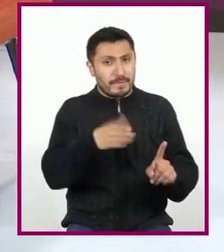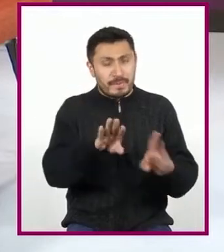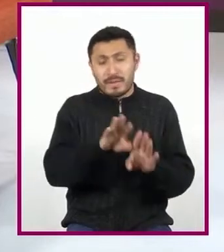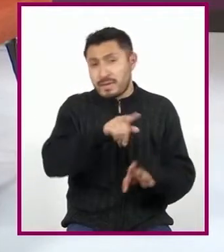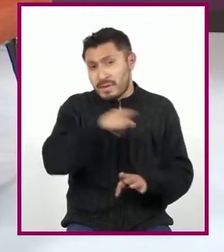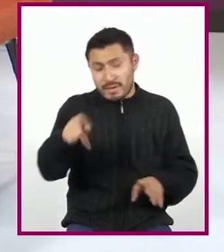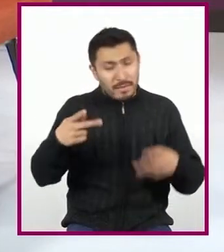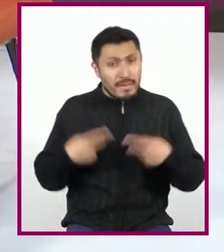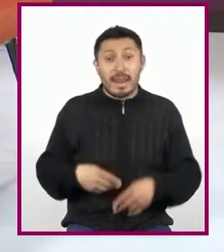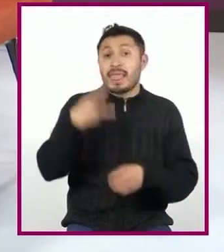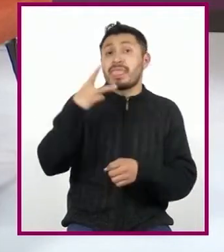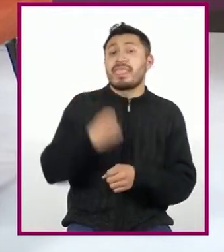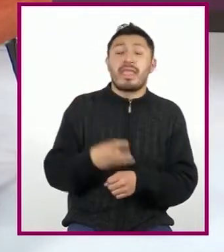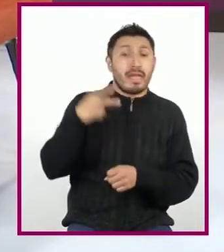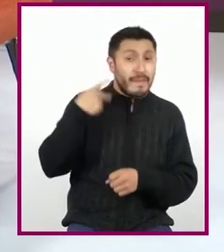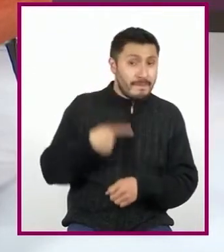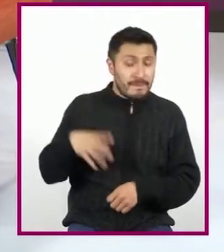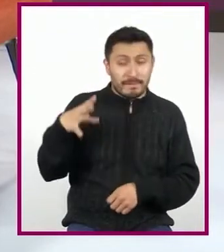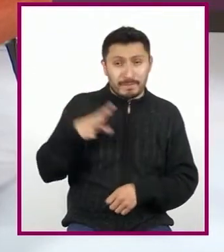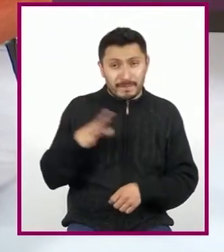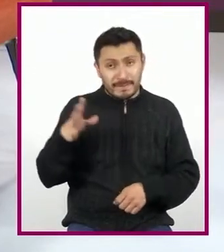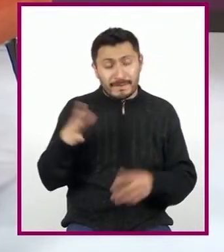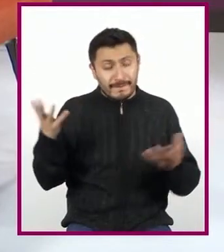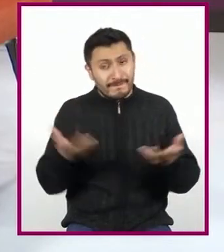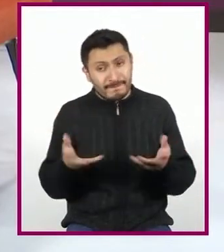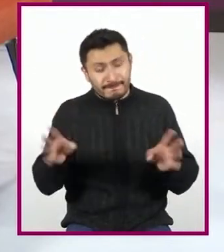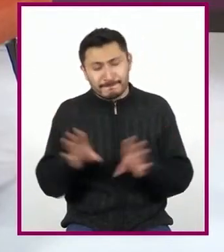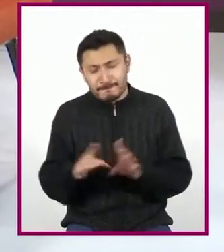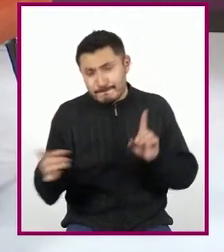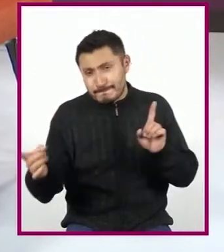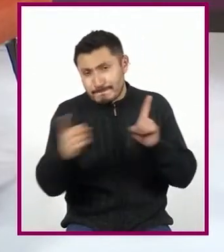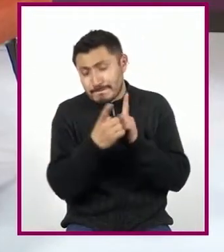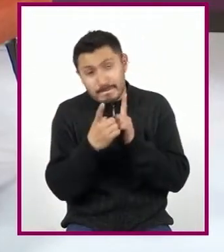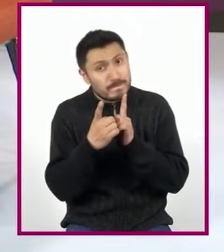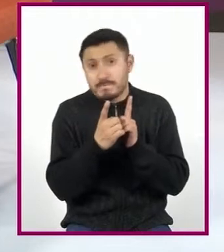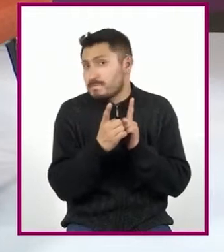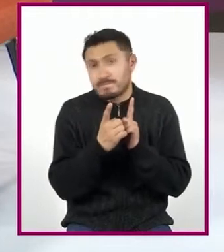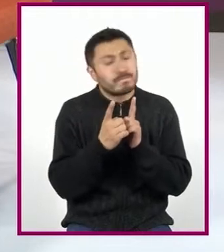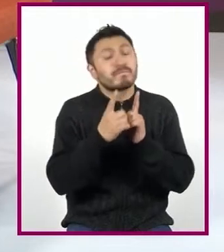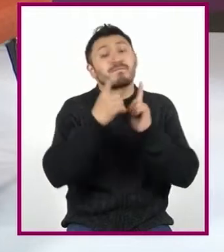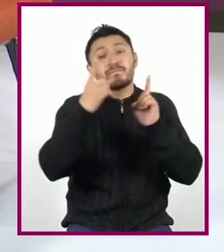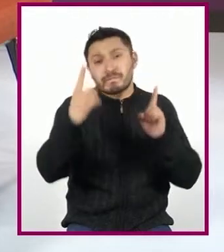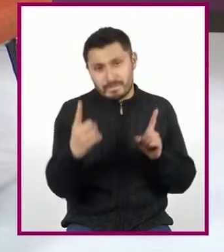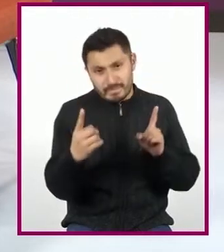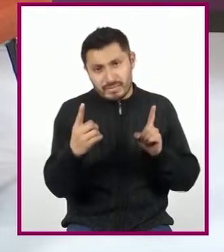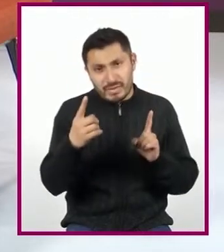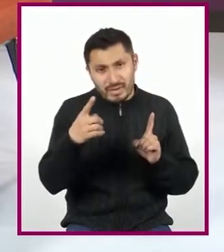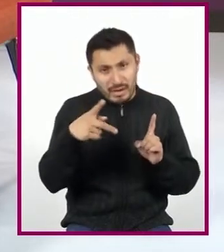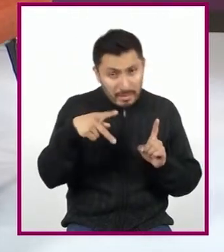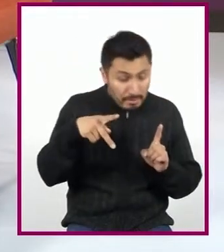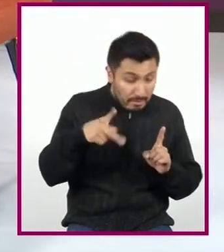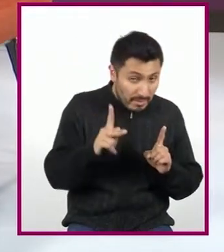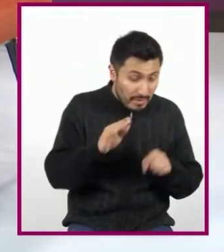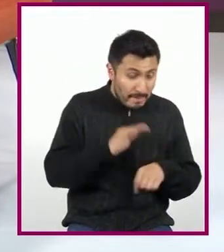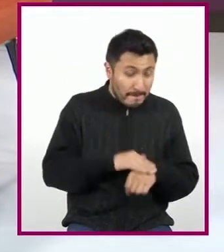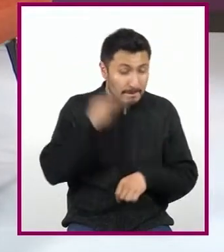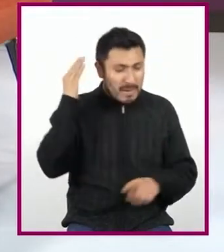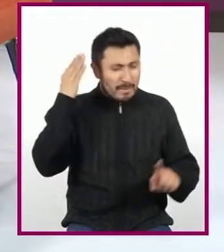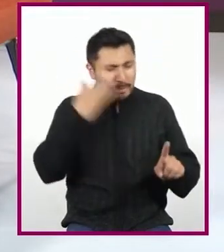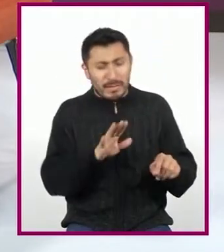establecerán contacto con el lector. Los dos son buenos y tienen grandes ventajas. El estilo directo